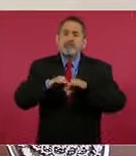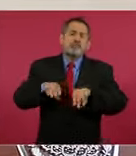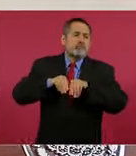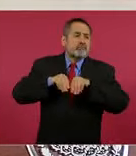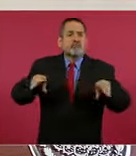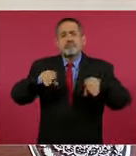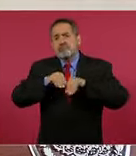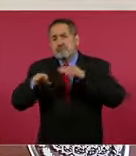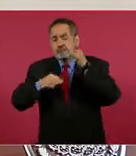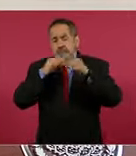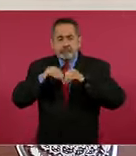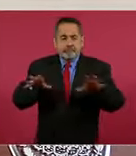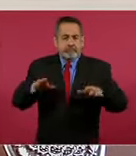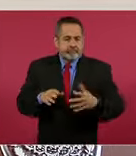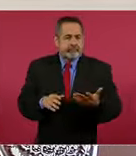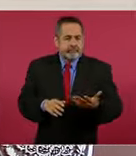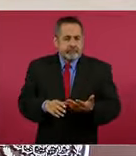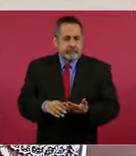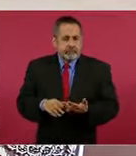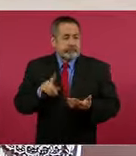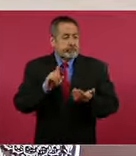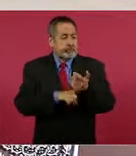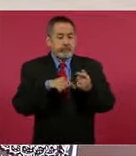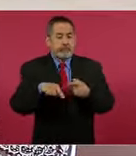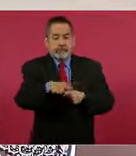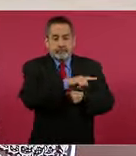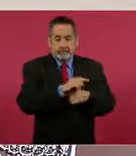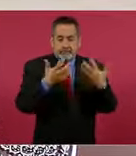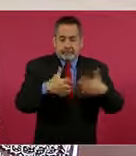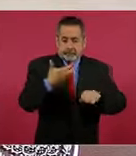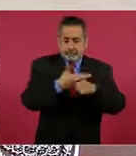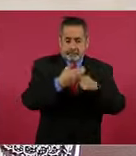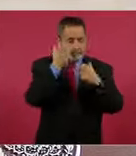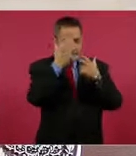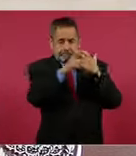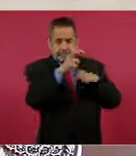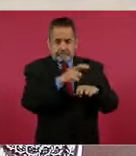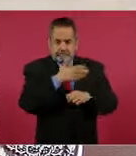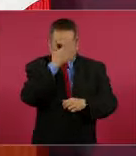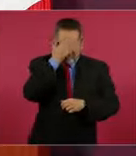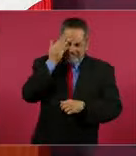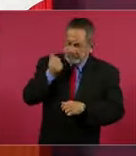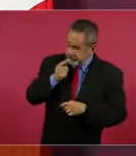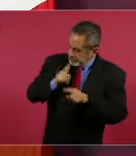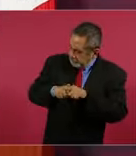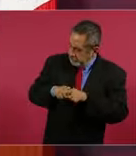porque muchas veces los accionistas de las empresas no se enteran.